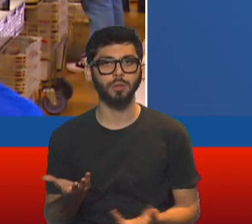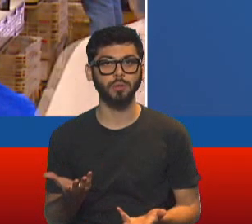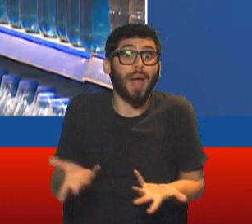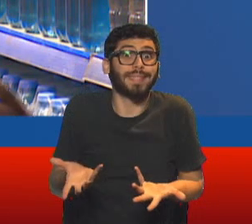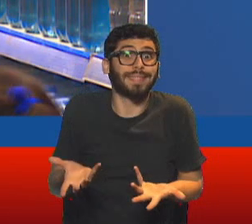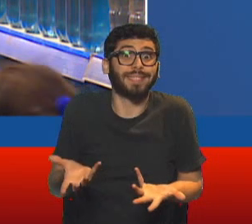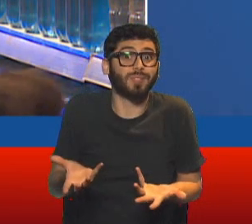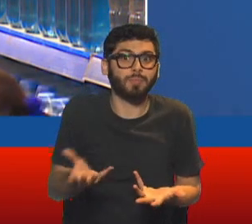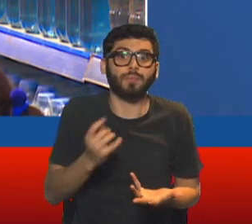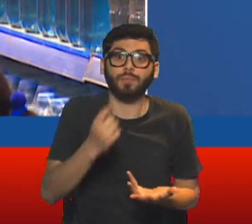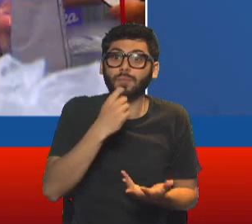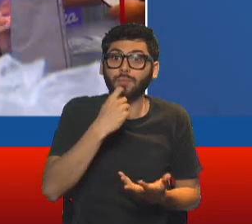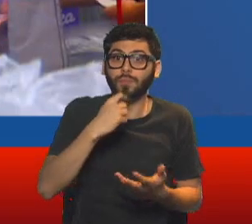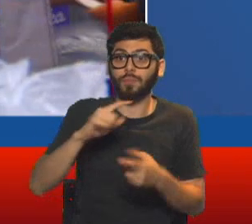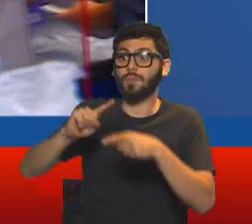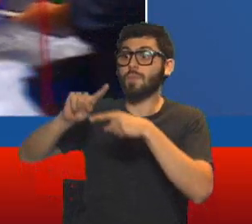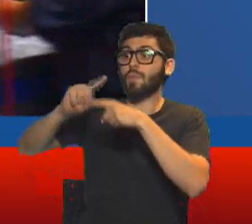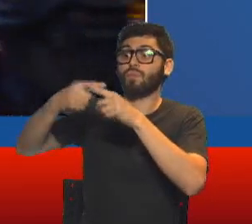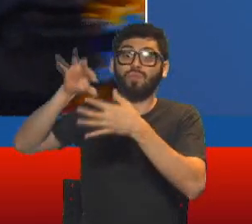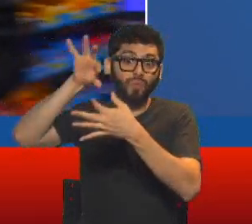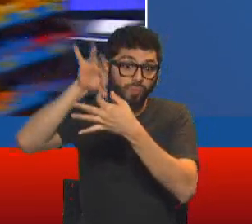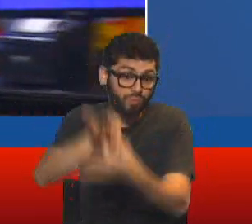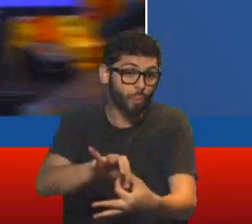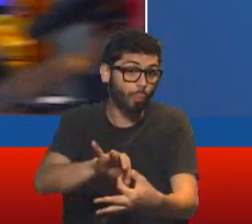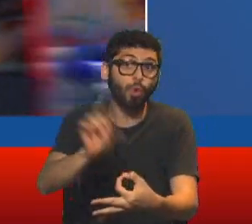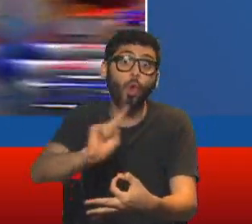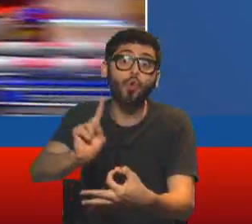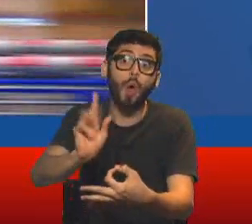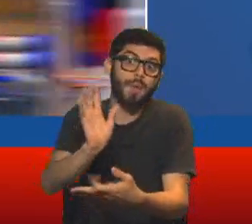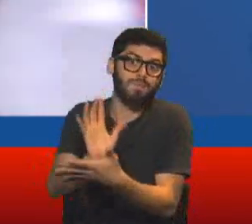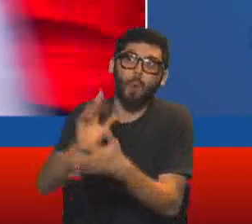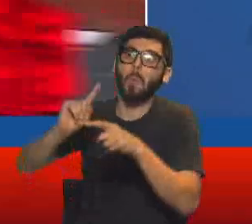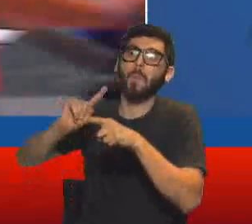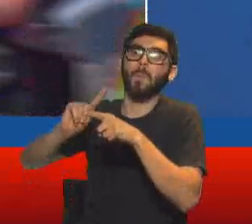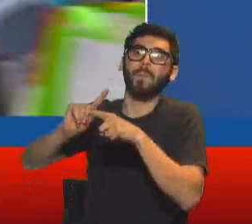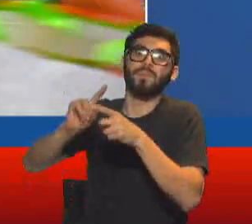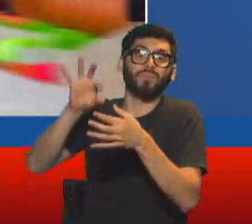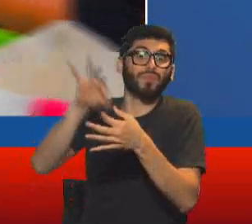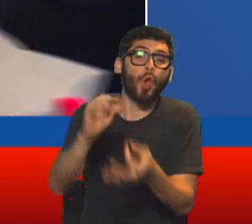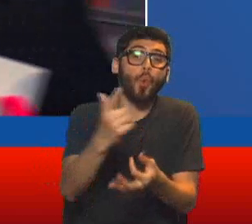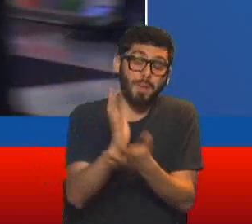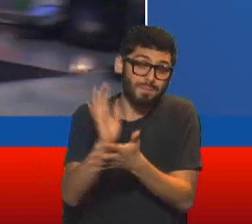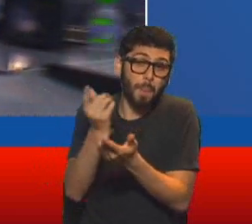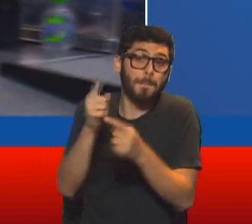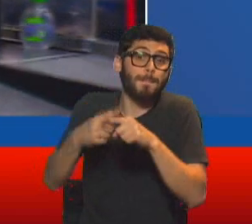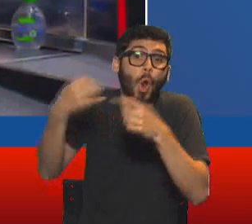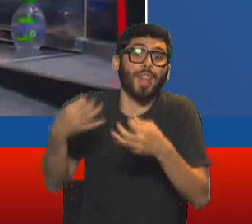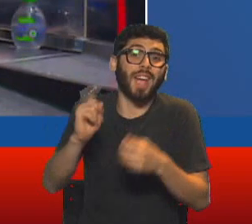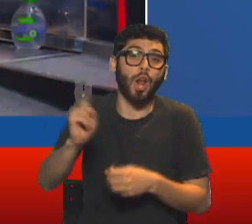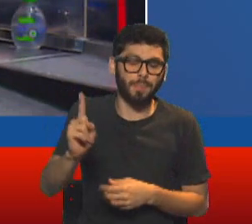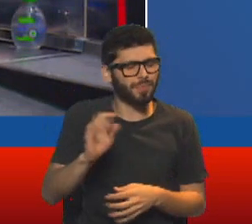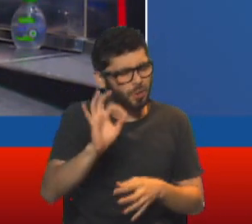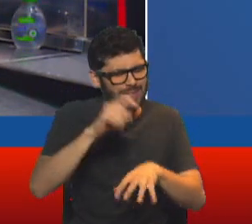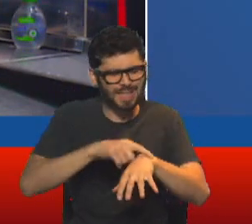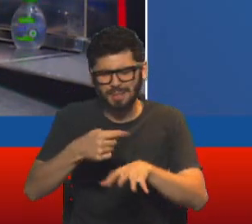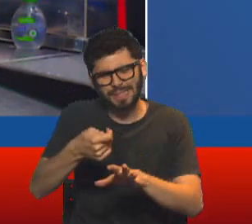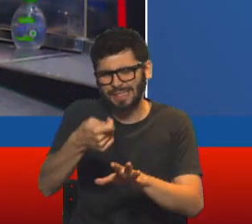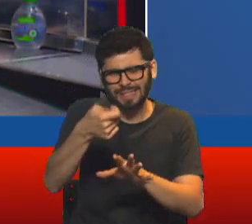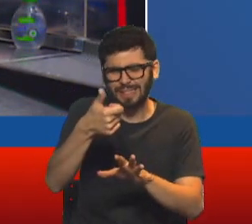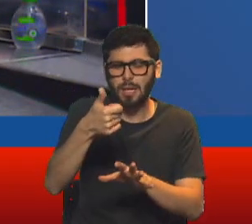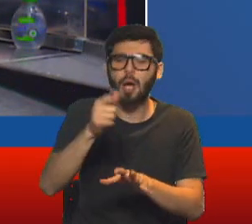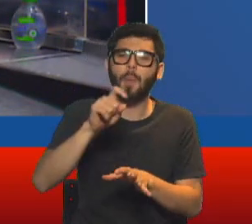Desaparece. Entonces, si no controlás el precio de los alimentos, la situación sigue igual independientemente de los aumentos. ¿Y por qué